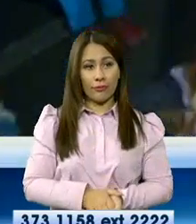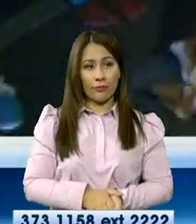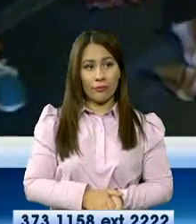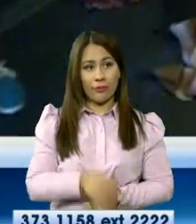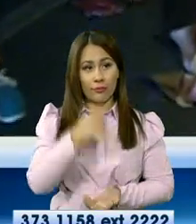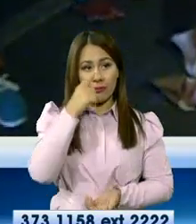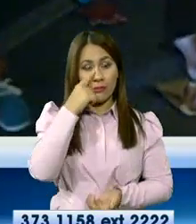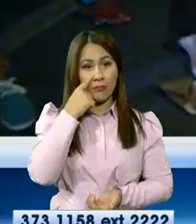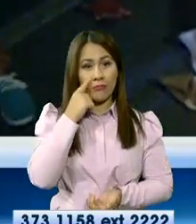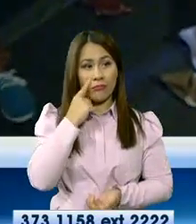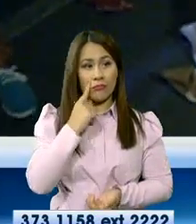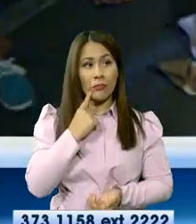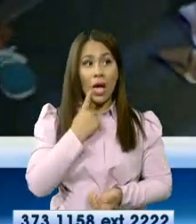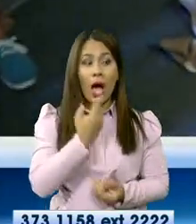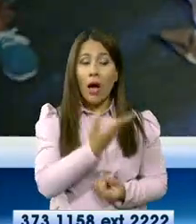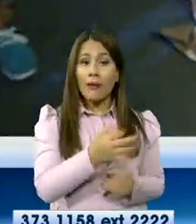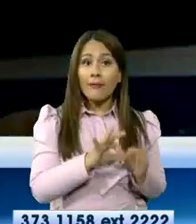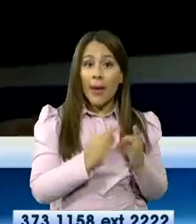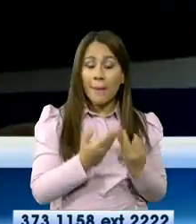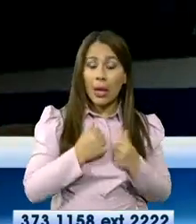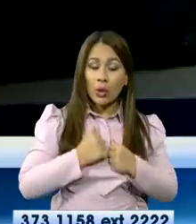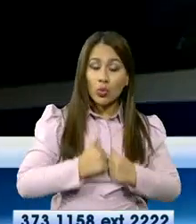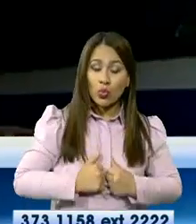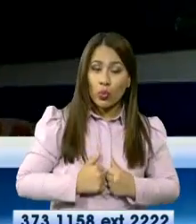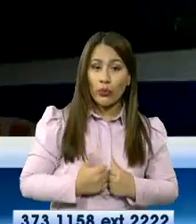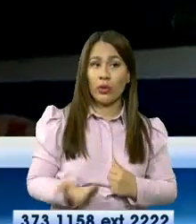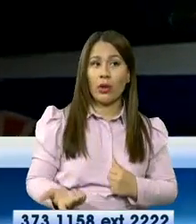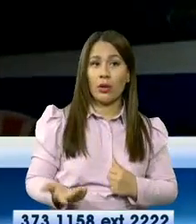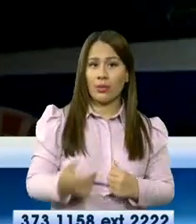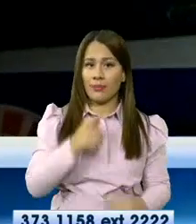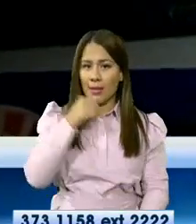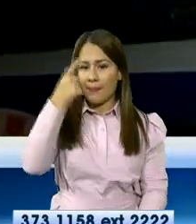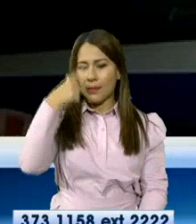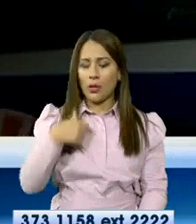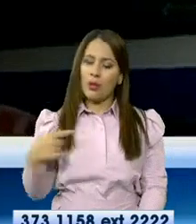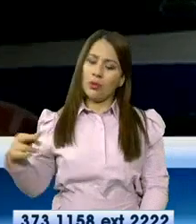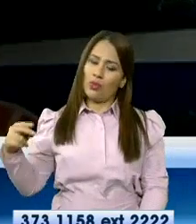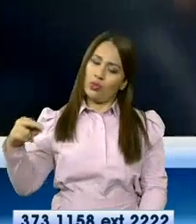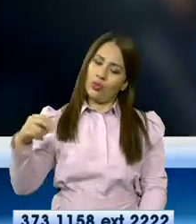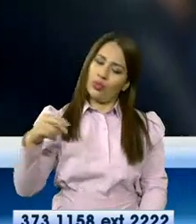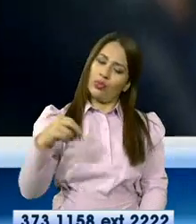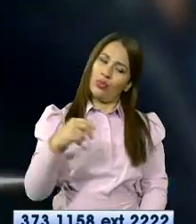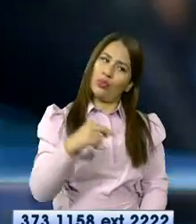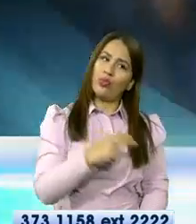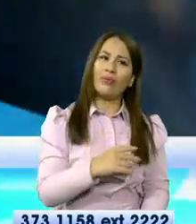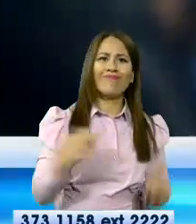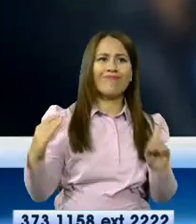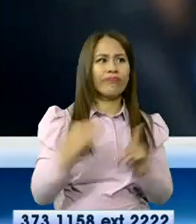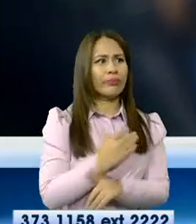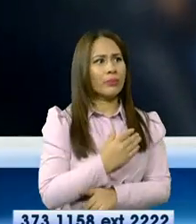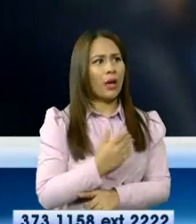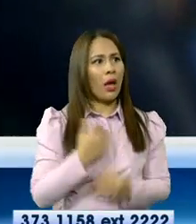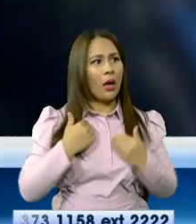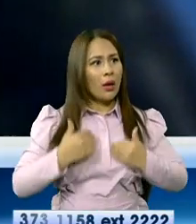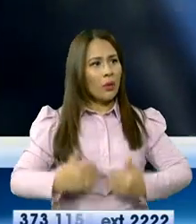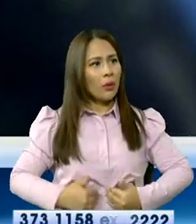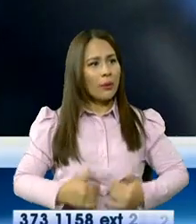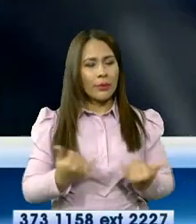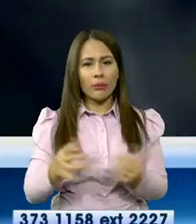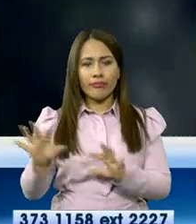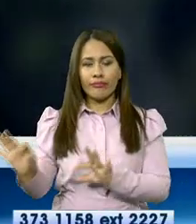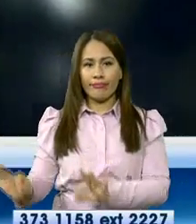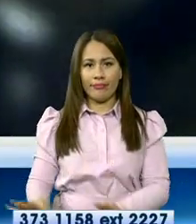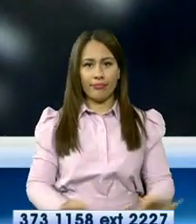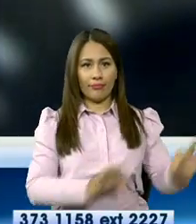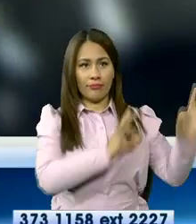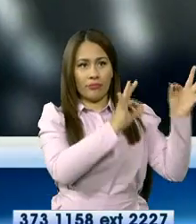La persona aparentemente estaba cruzando la calzada de la calle Antepara. El cuerpo del infortunado fue trasladado hasta el laboratorio